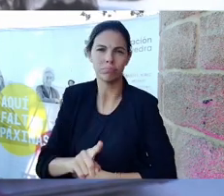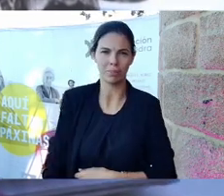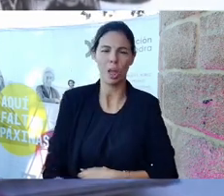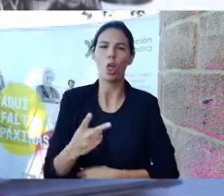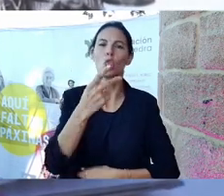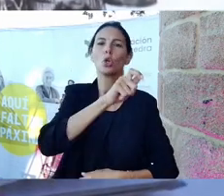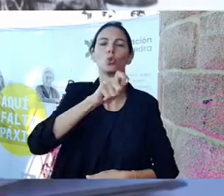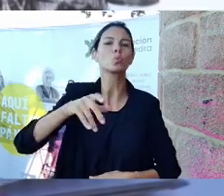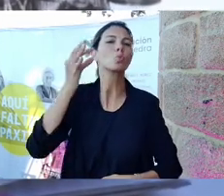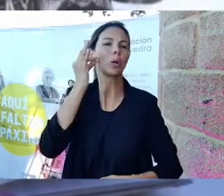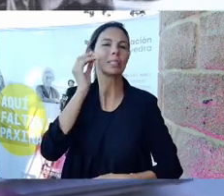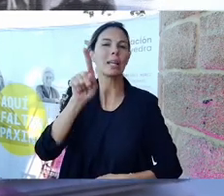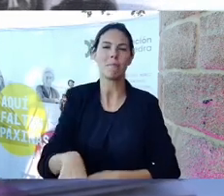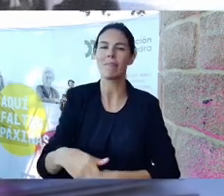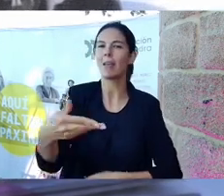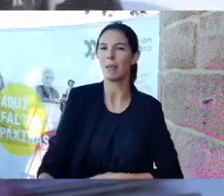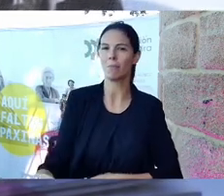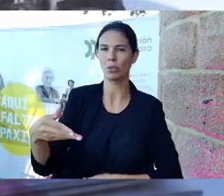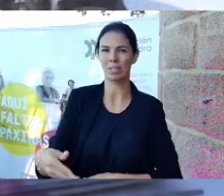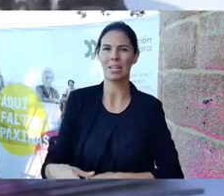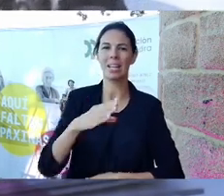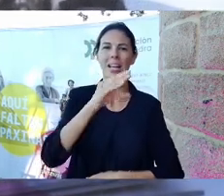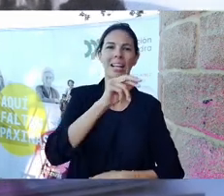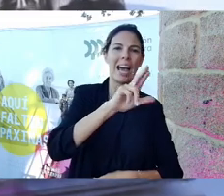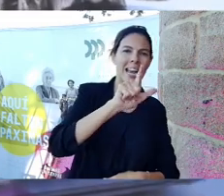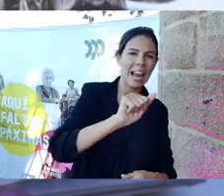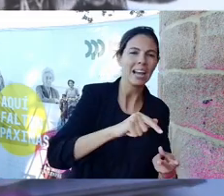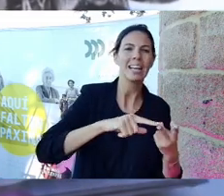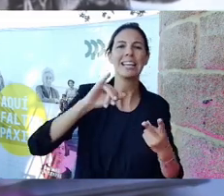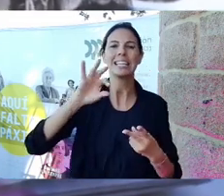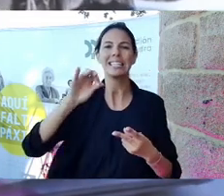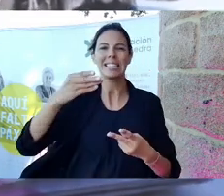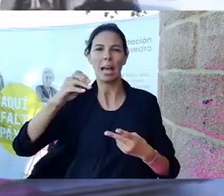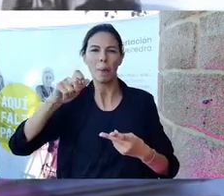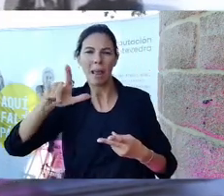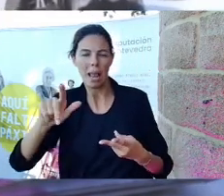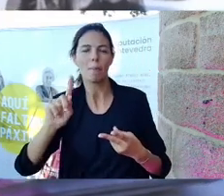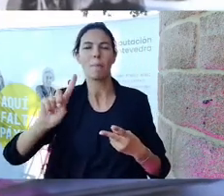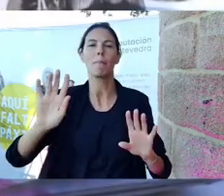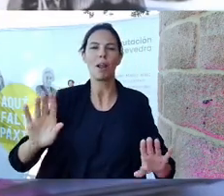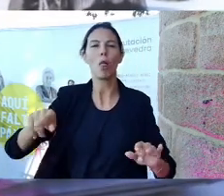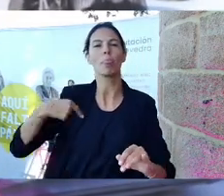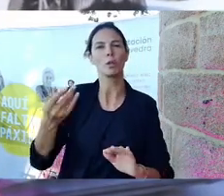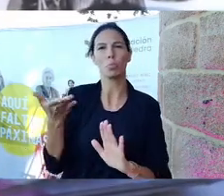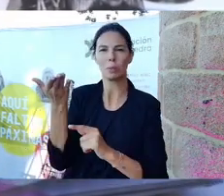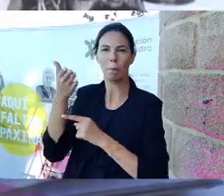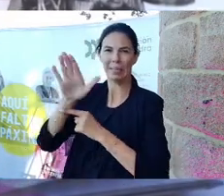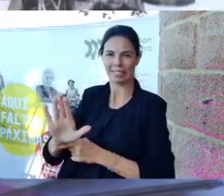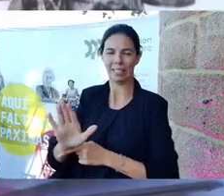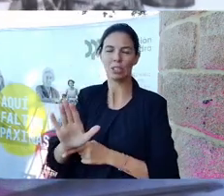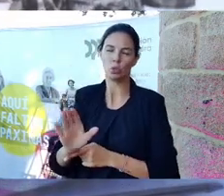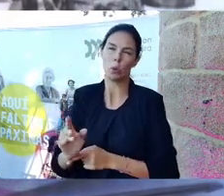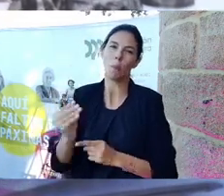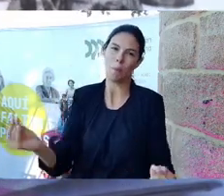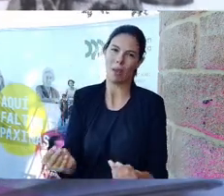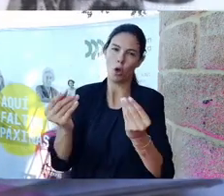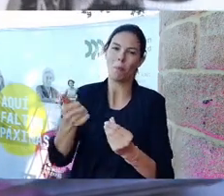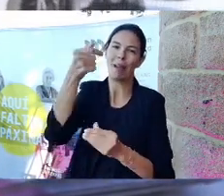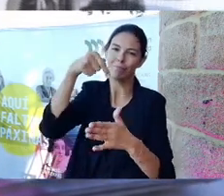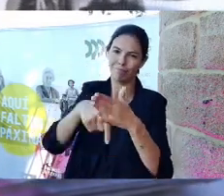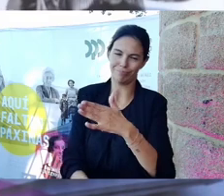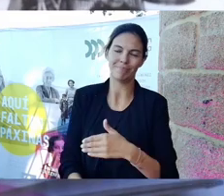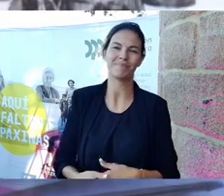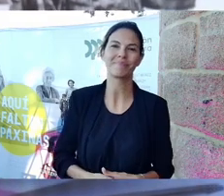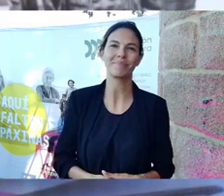esa muller excepcional a dúas mulleres tamén moi importantes, como son Carla e Isabel San Sebastián, pero despois presentareinas